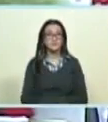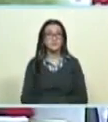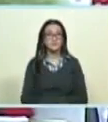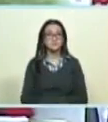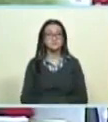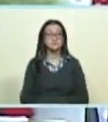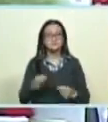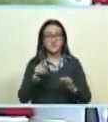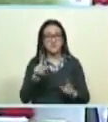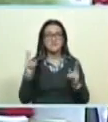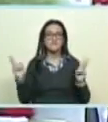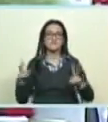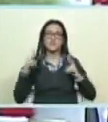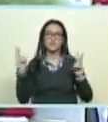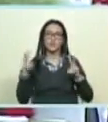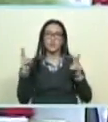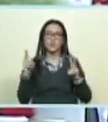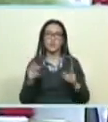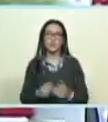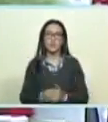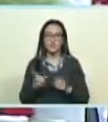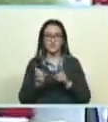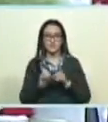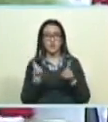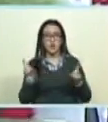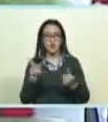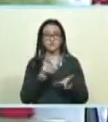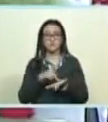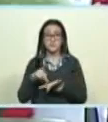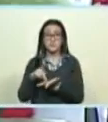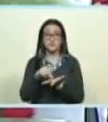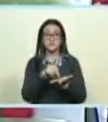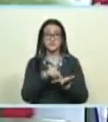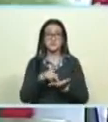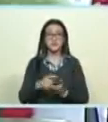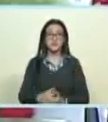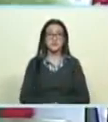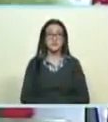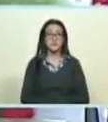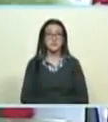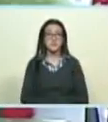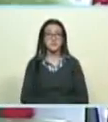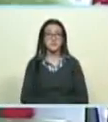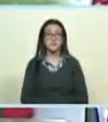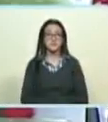una gran victoria de la democracia participativa.